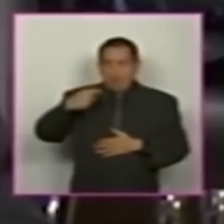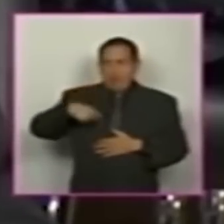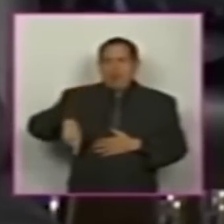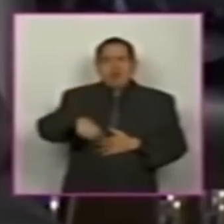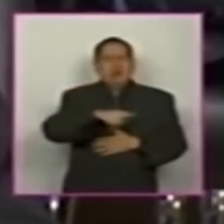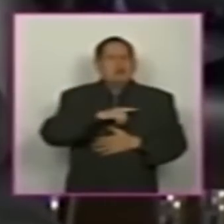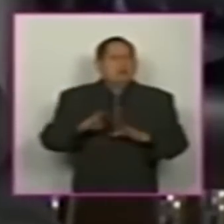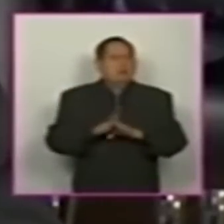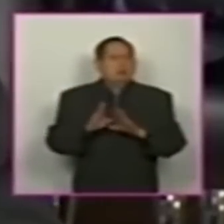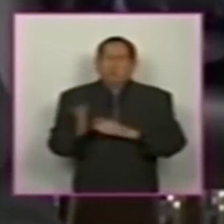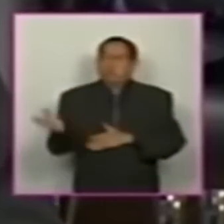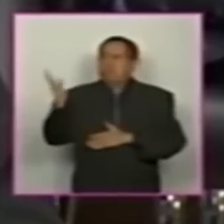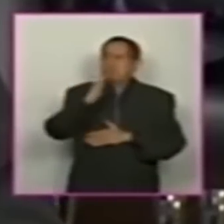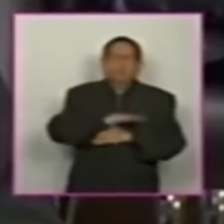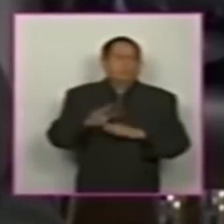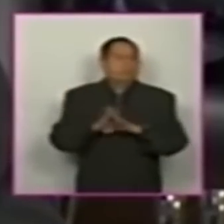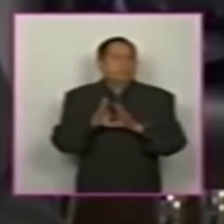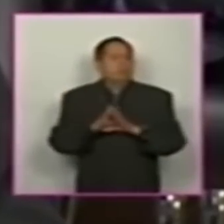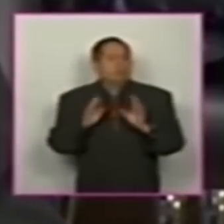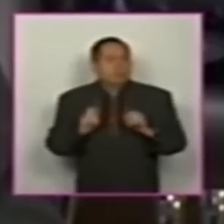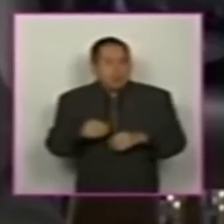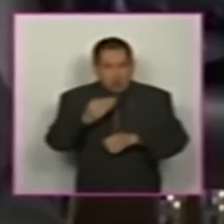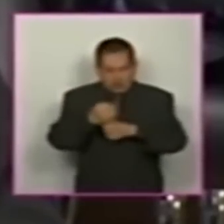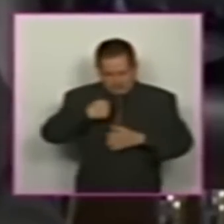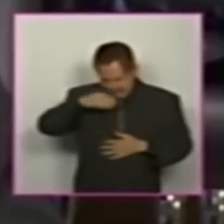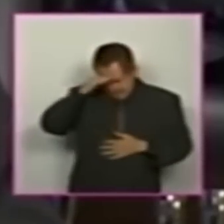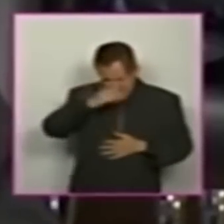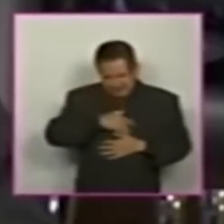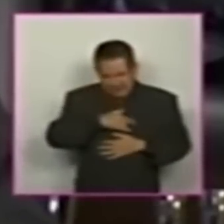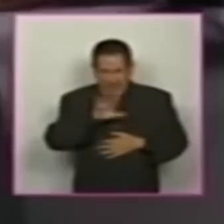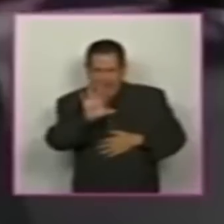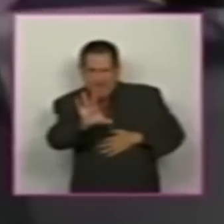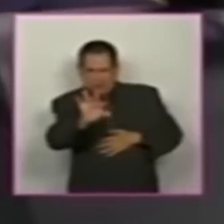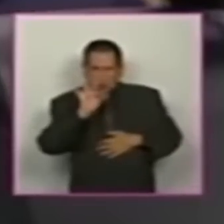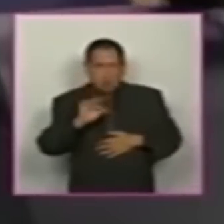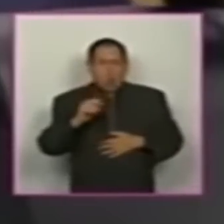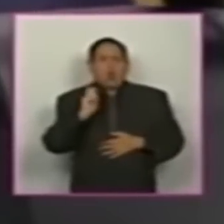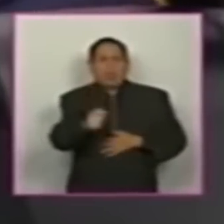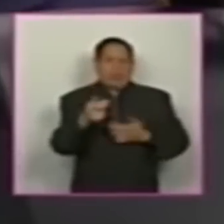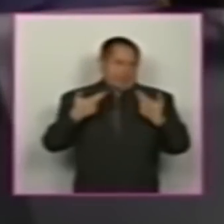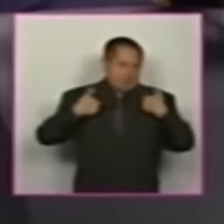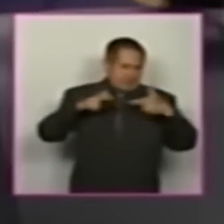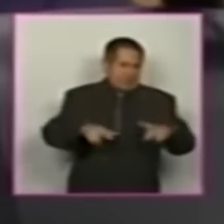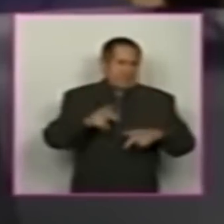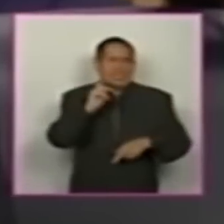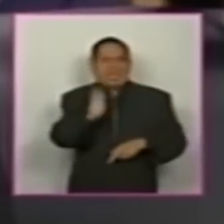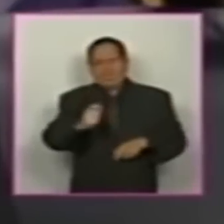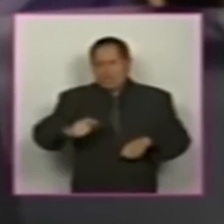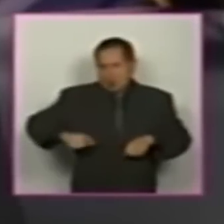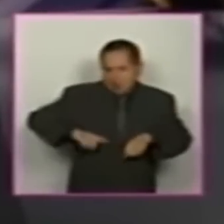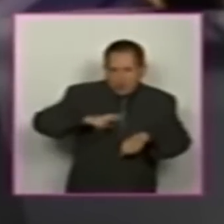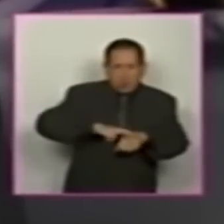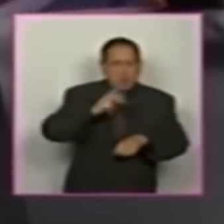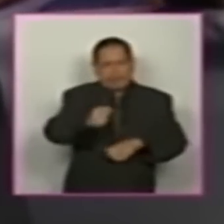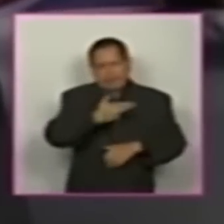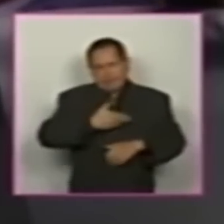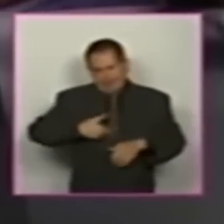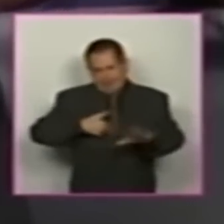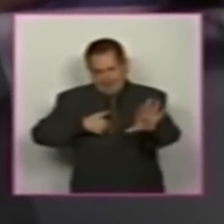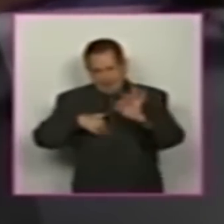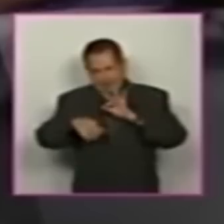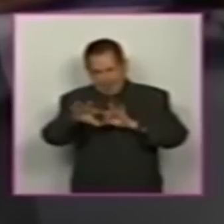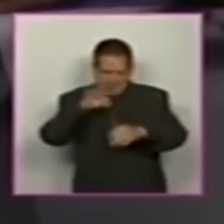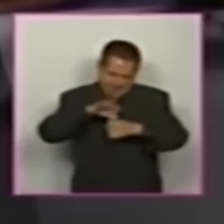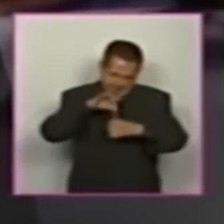Gálvez o donde habla de Xóchitl Gálvez o algunos otros aspirantes o del proceso en general. Sí se dieron por enterados. Pues yo creo que desde el INE hemos sido muy claros